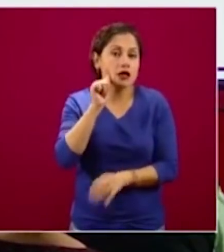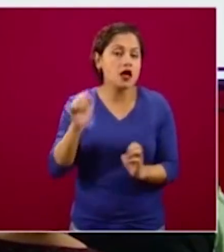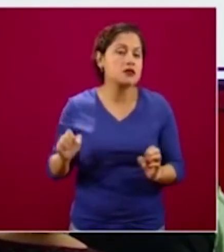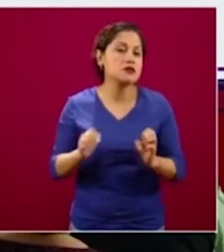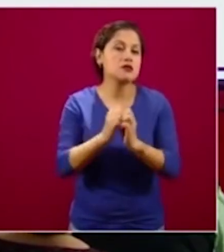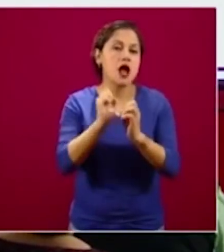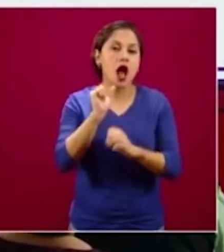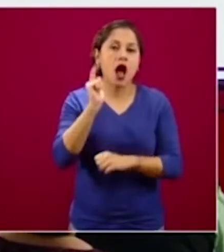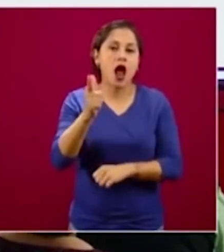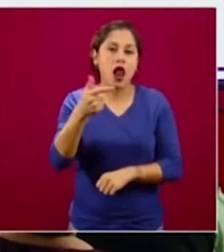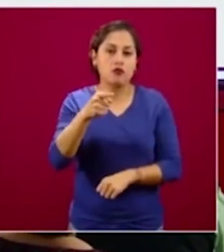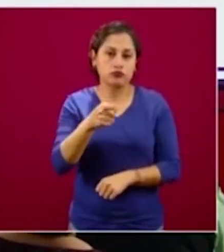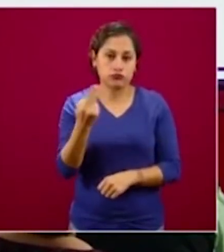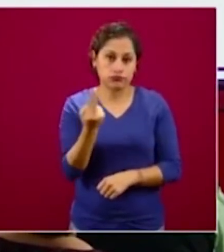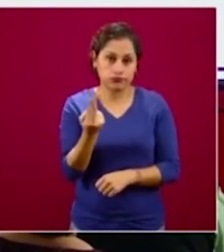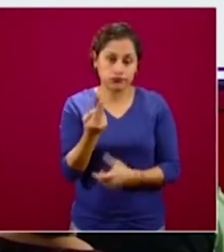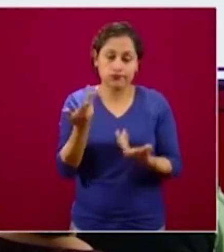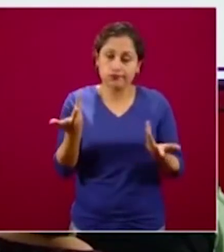La siguiente, por favor.